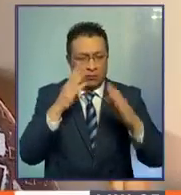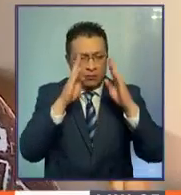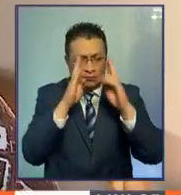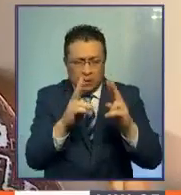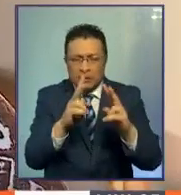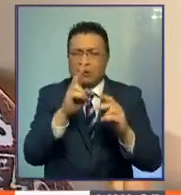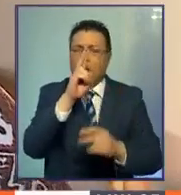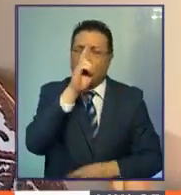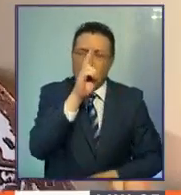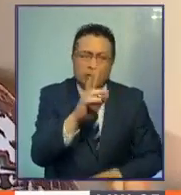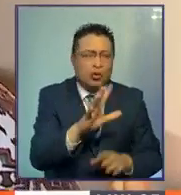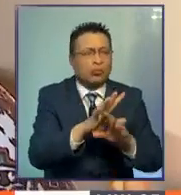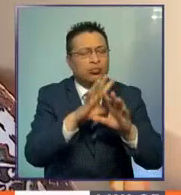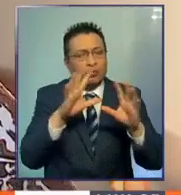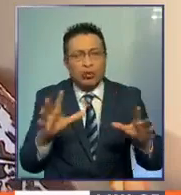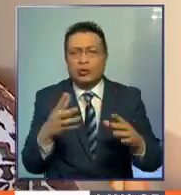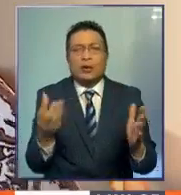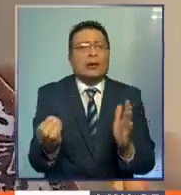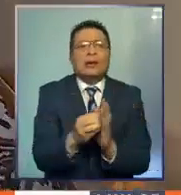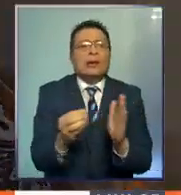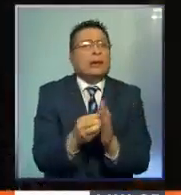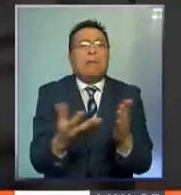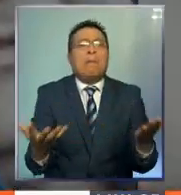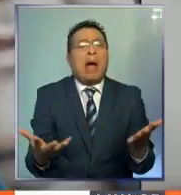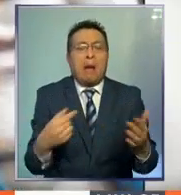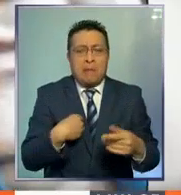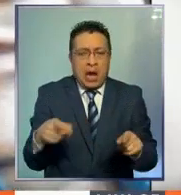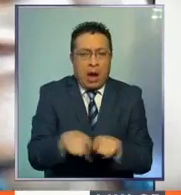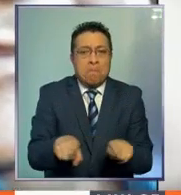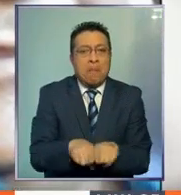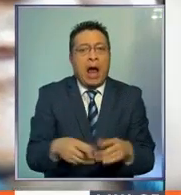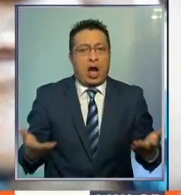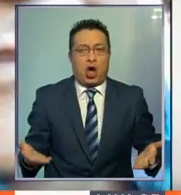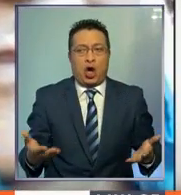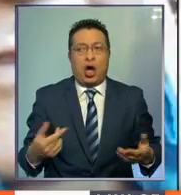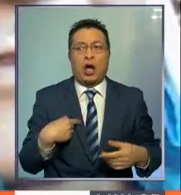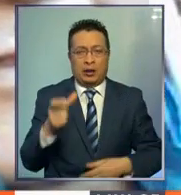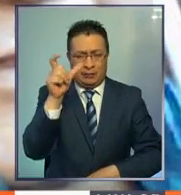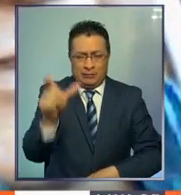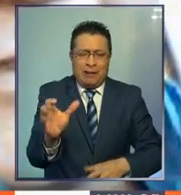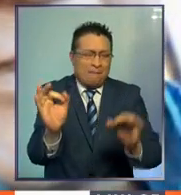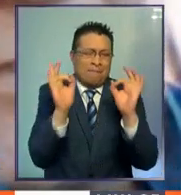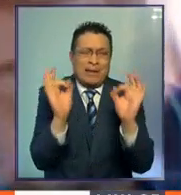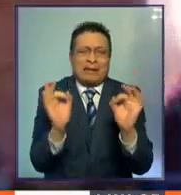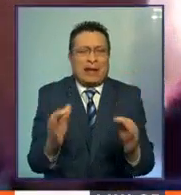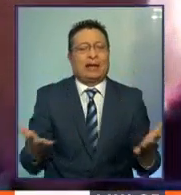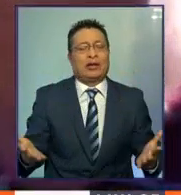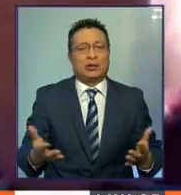respetuoso, no le puedo decir más, era mi hermano y era fantástico.